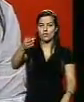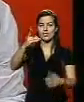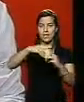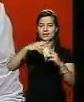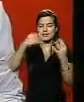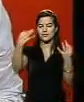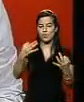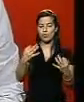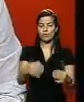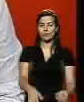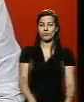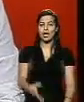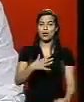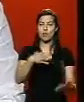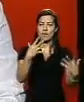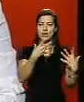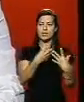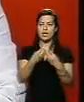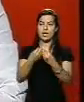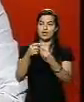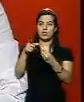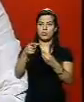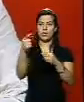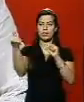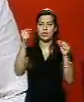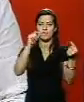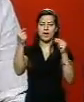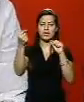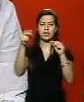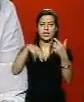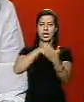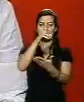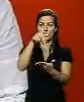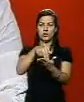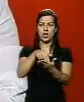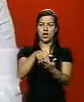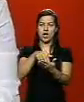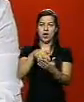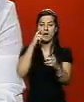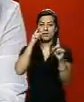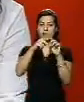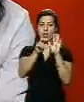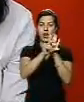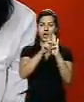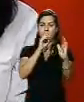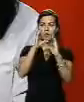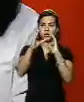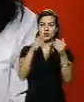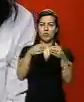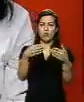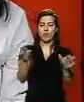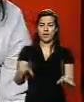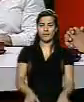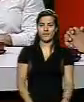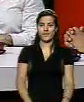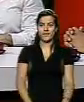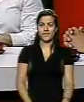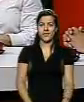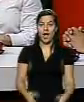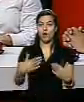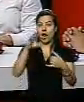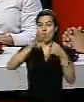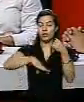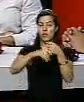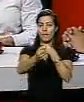Avendaño, pues acompañando este debate nacional por una ley de comunicación popular. Vamos a ver los últimos